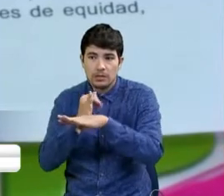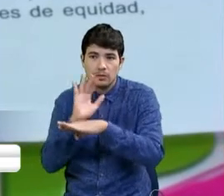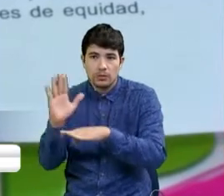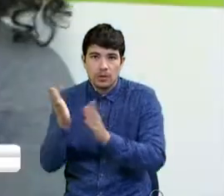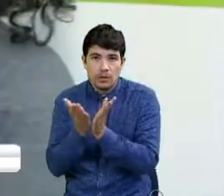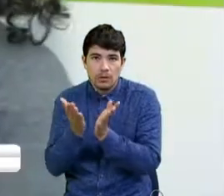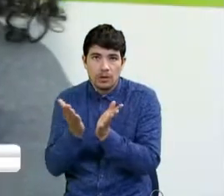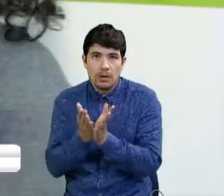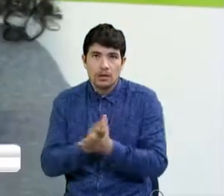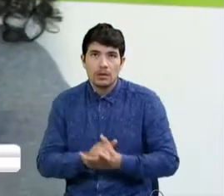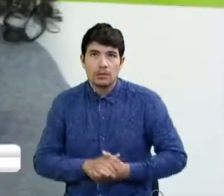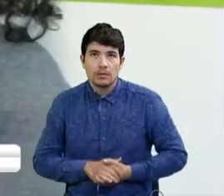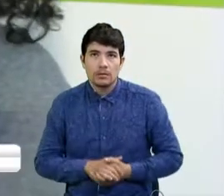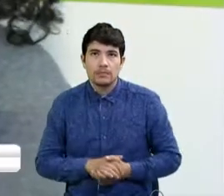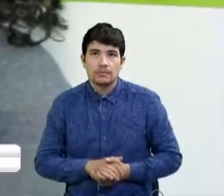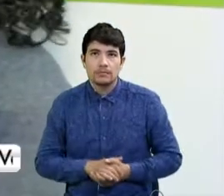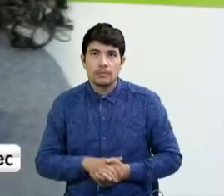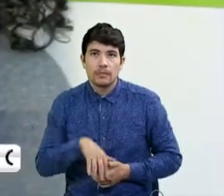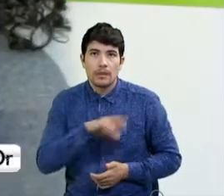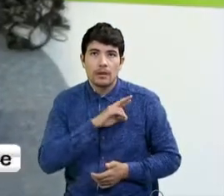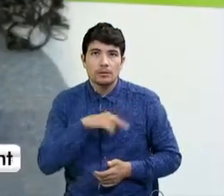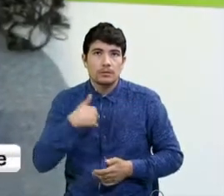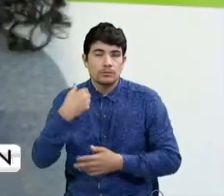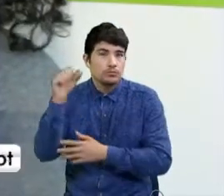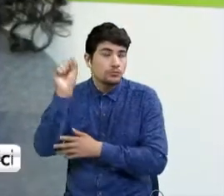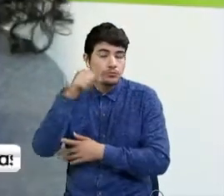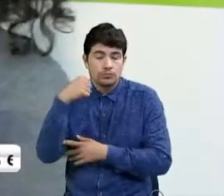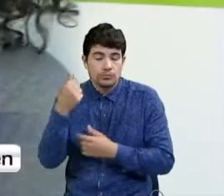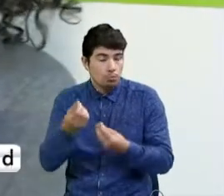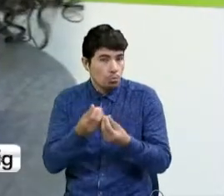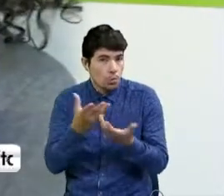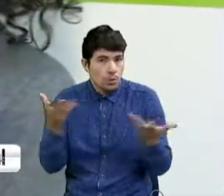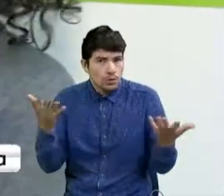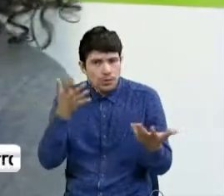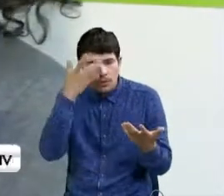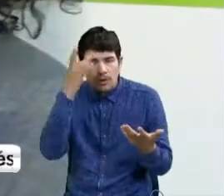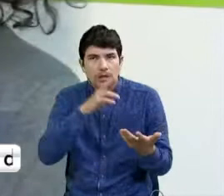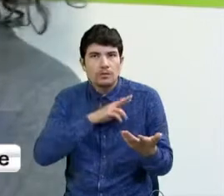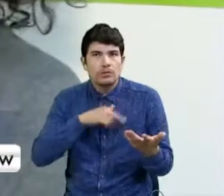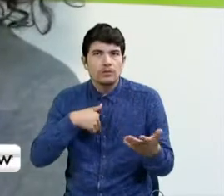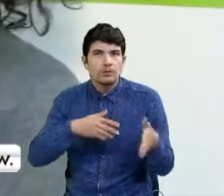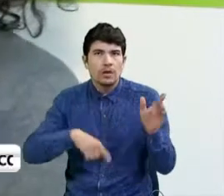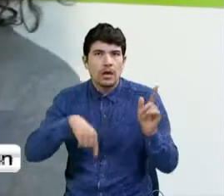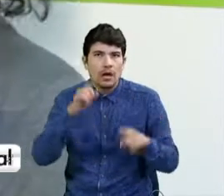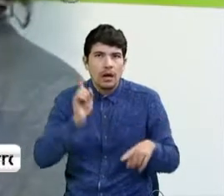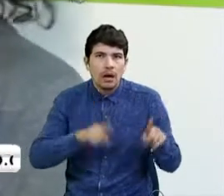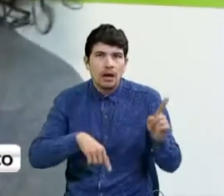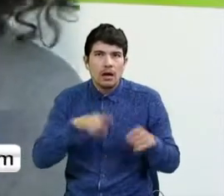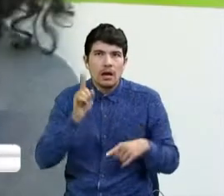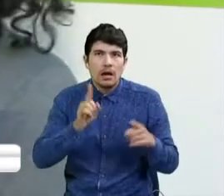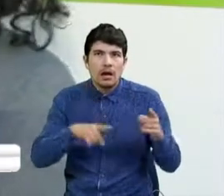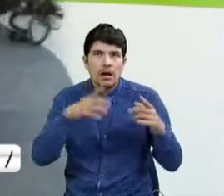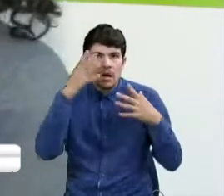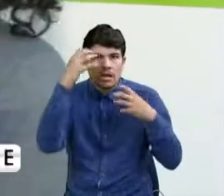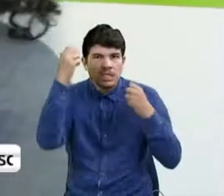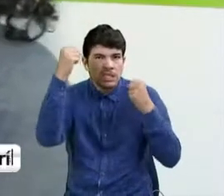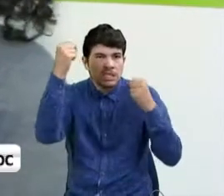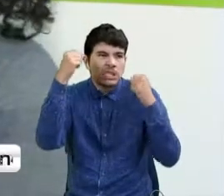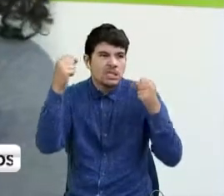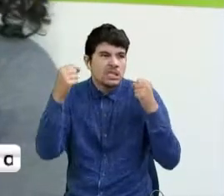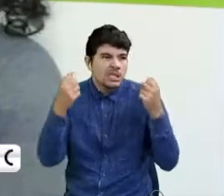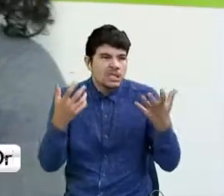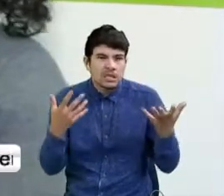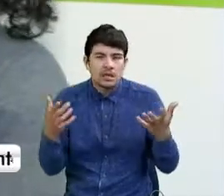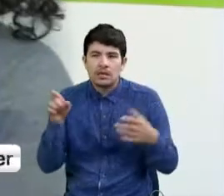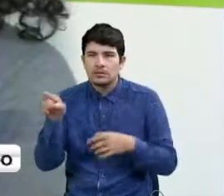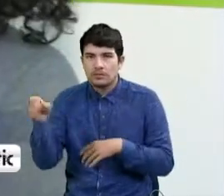educativas. Nos detraemos mucho porque a veces nos ponemos histéricos, desesperado, aburrido, y la